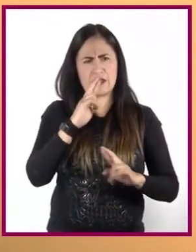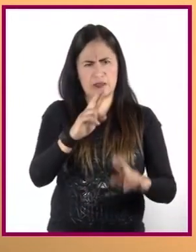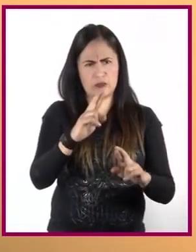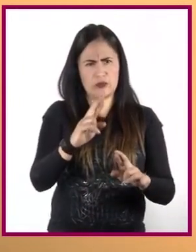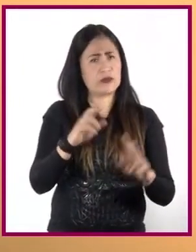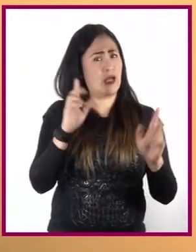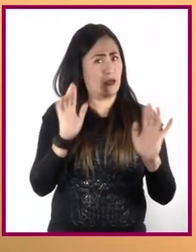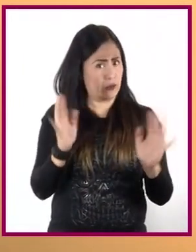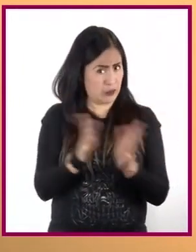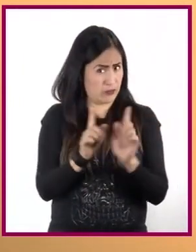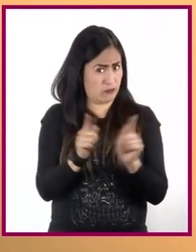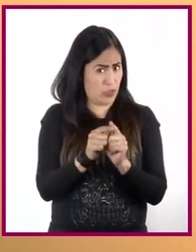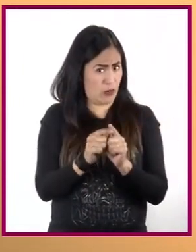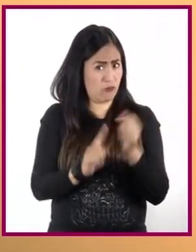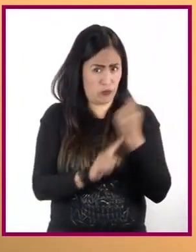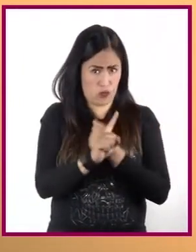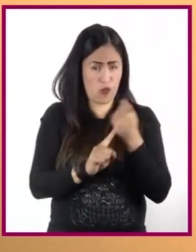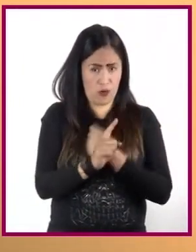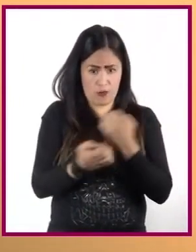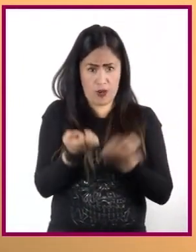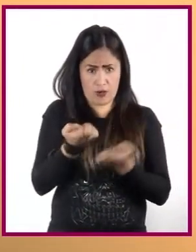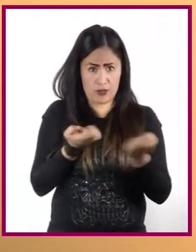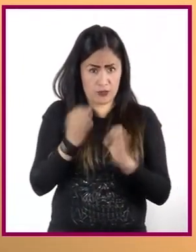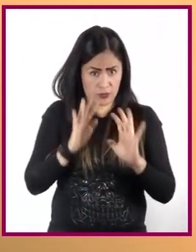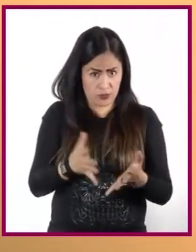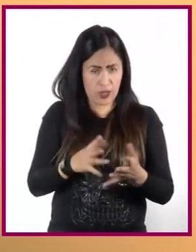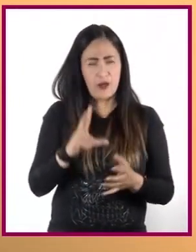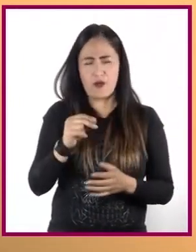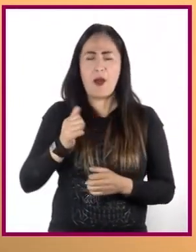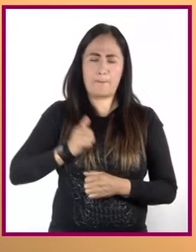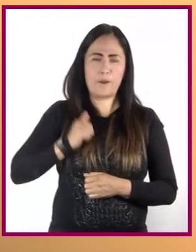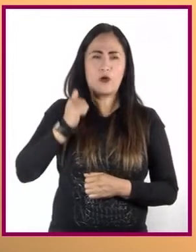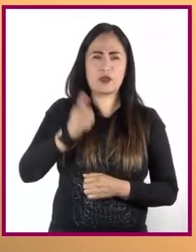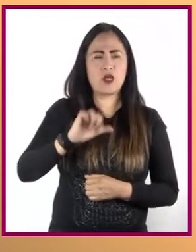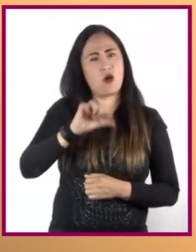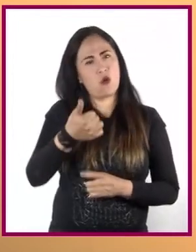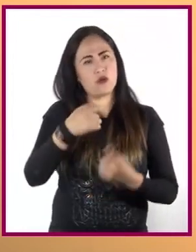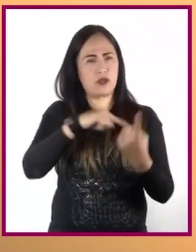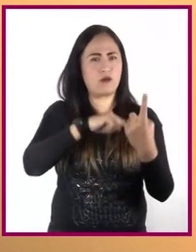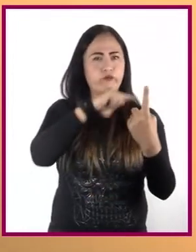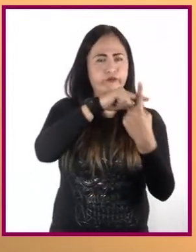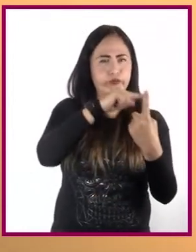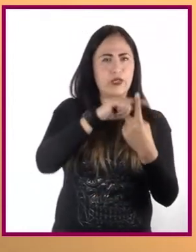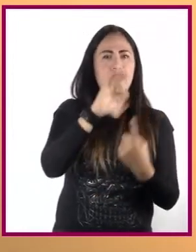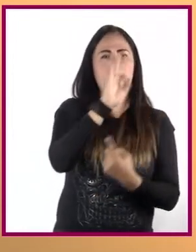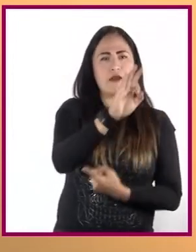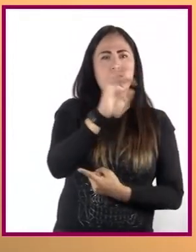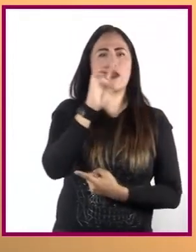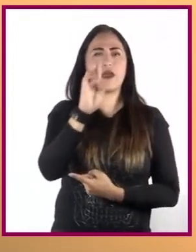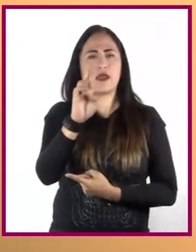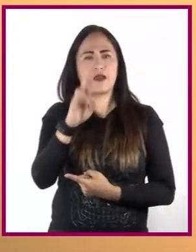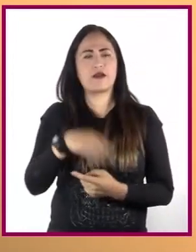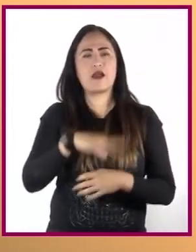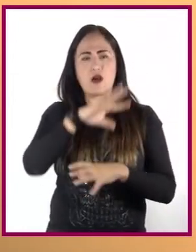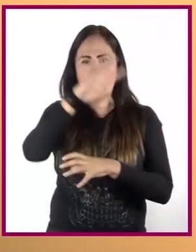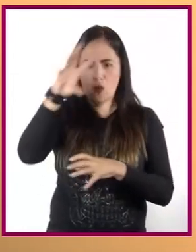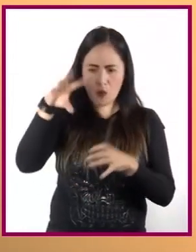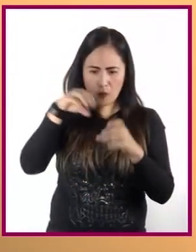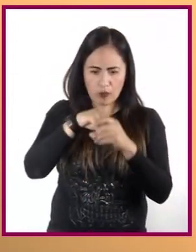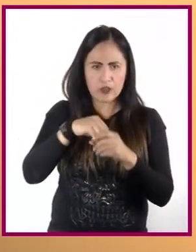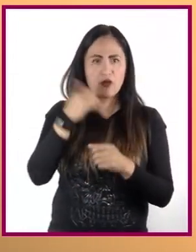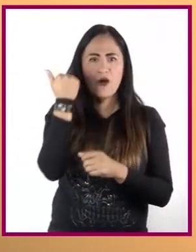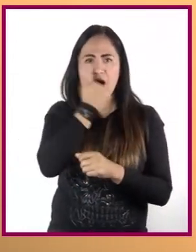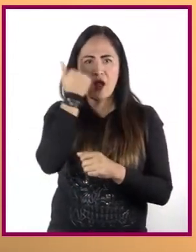dar por terminado el ejercicio, aprovechemos para calcular la suma de las frecuencias relativas de todos los